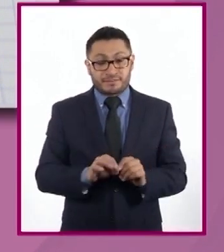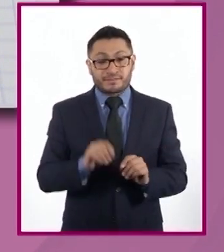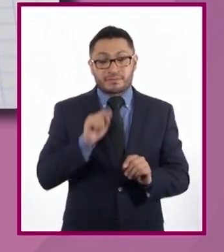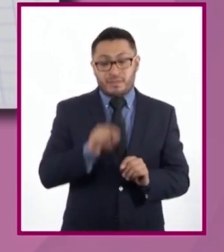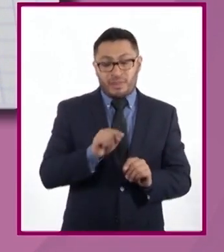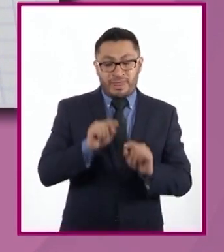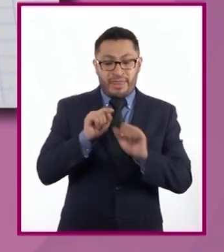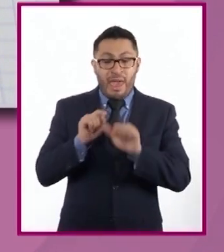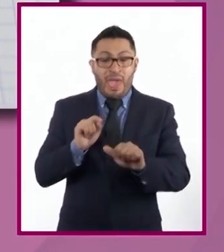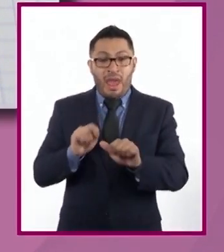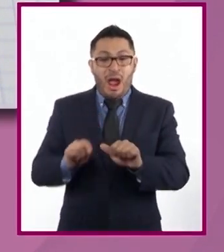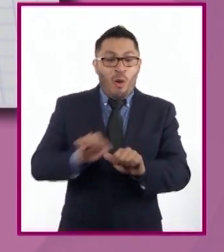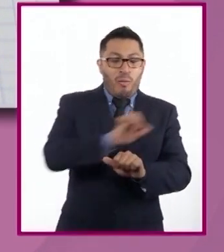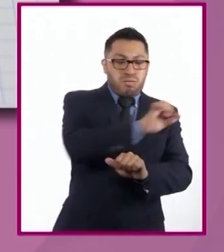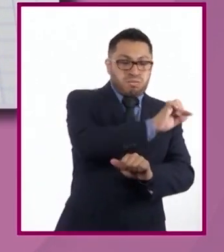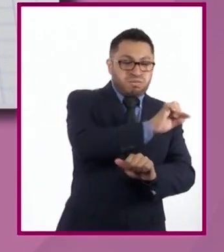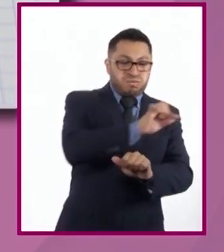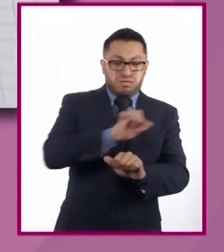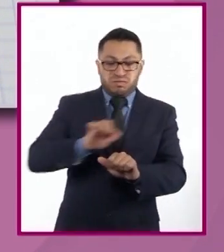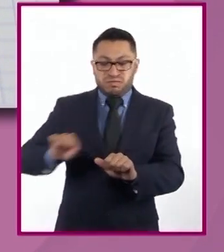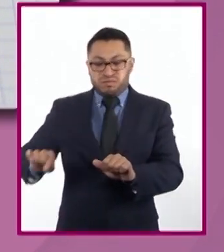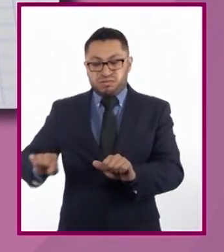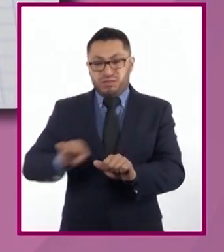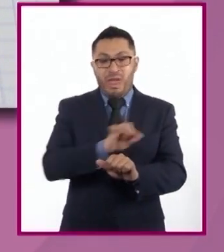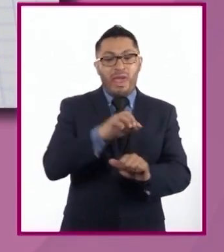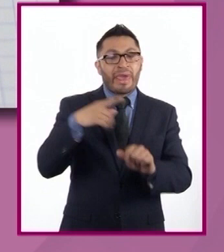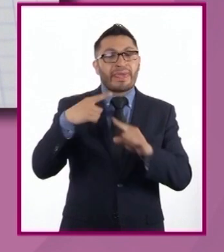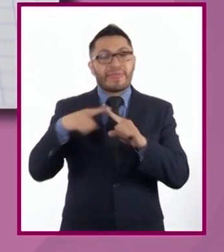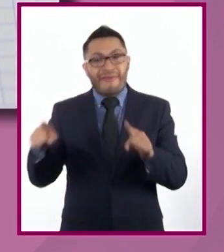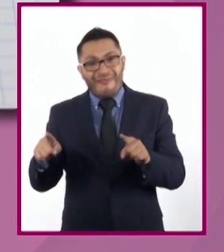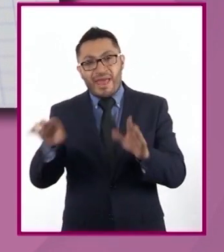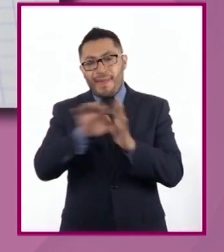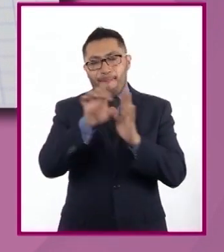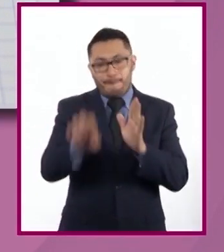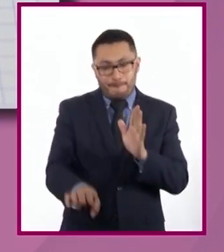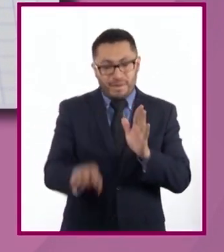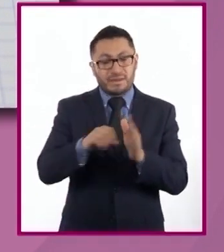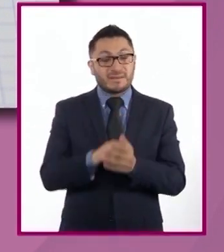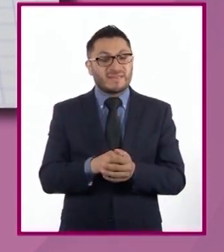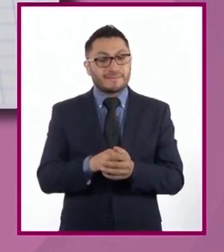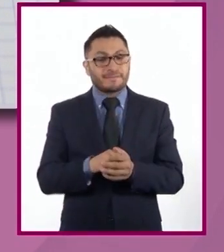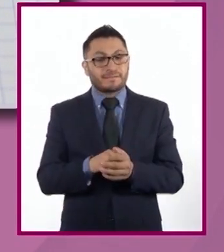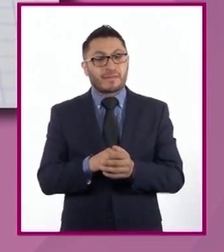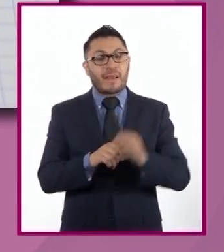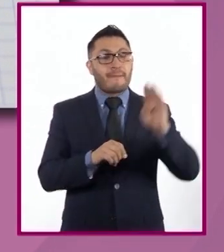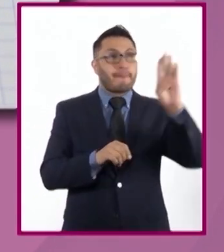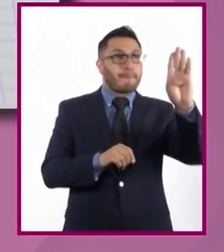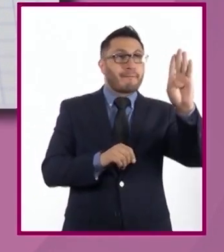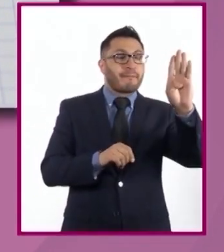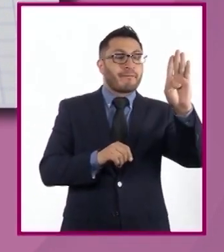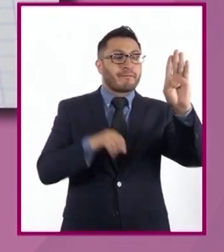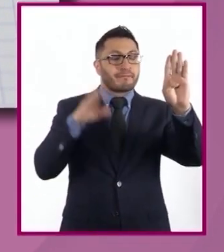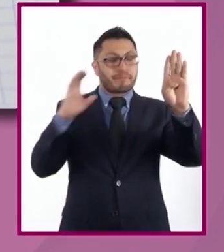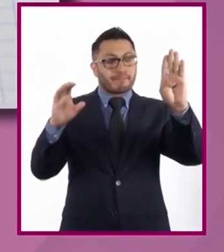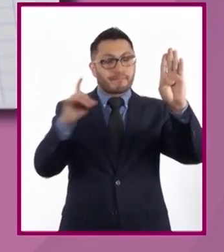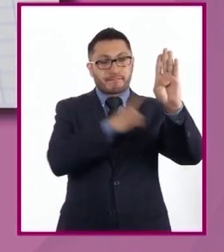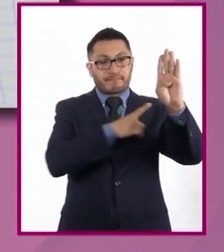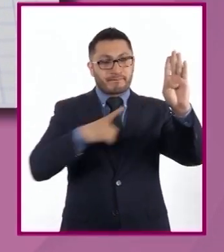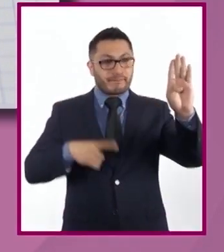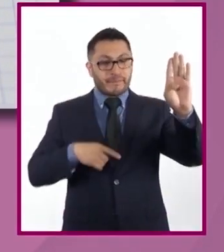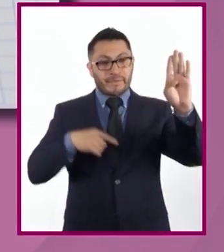A, trazamos una recta paralela al lado opuesto, que en este caso es BC, la cual debe pasar por